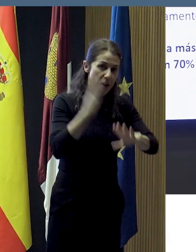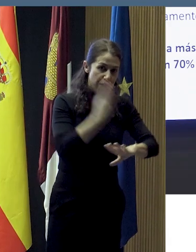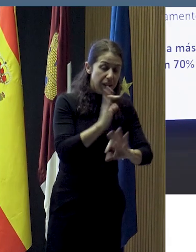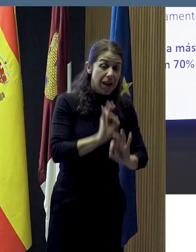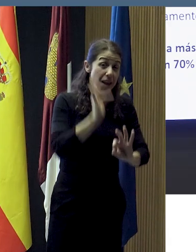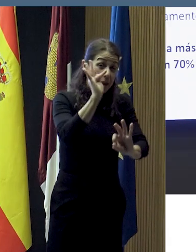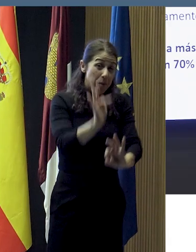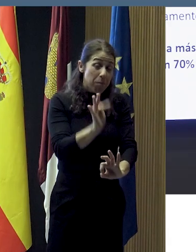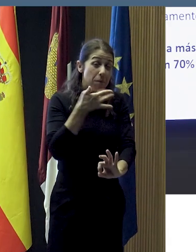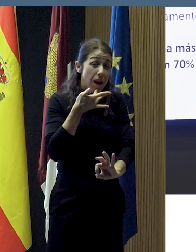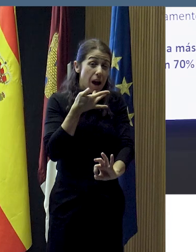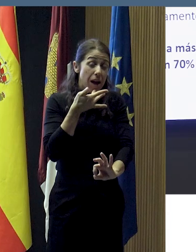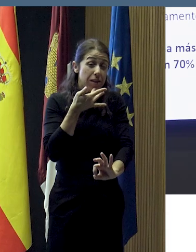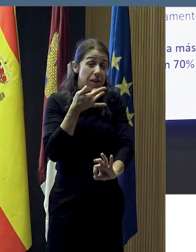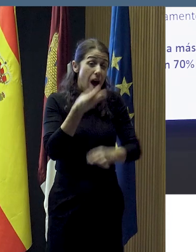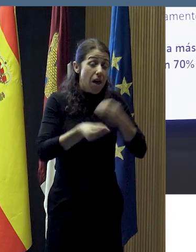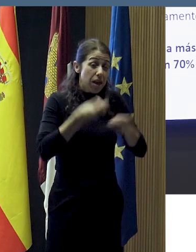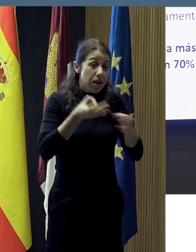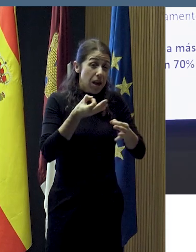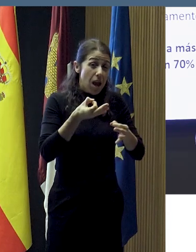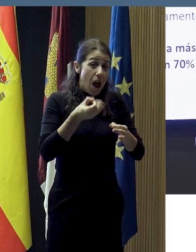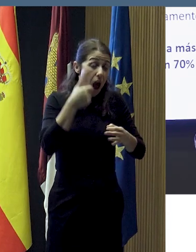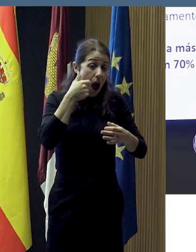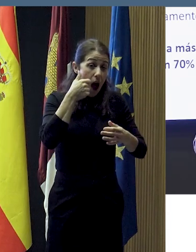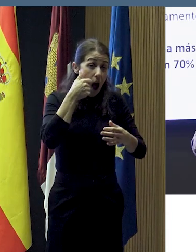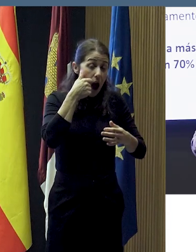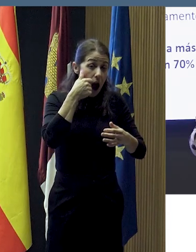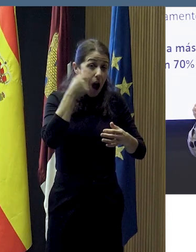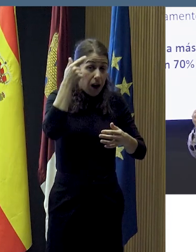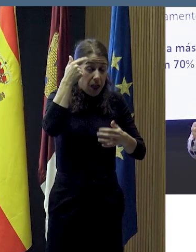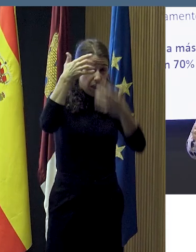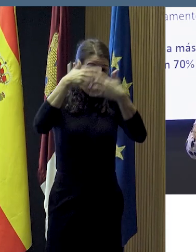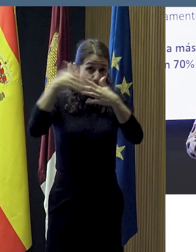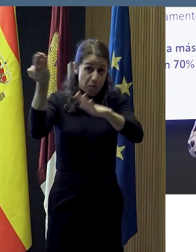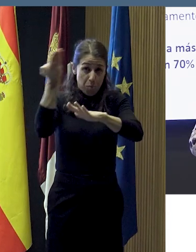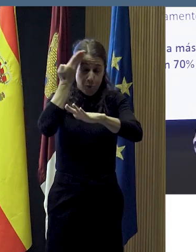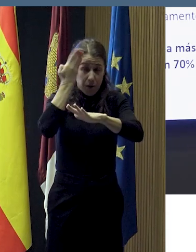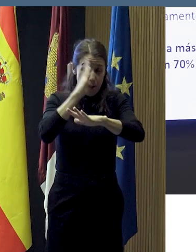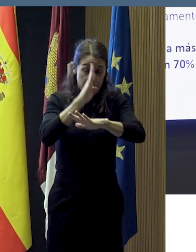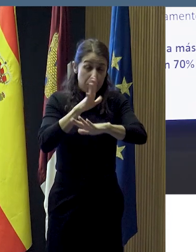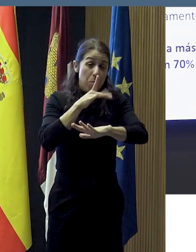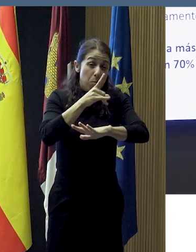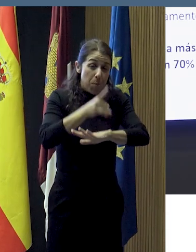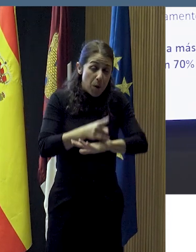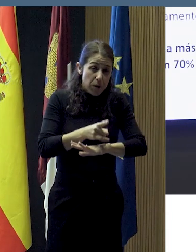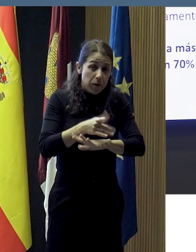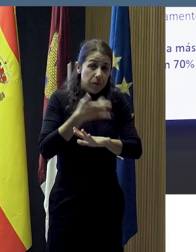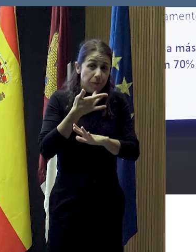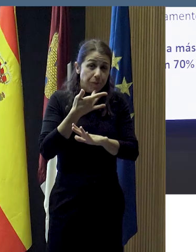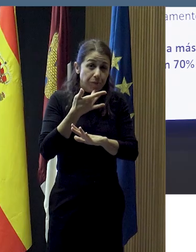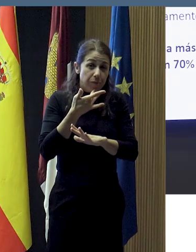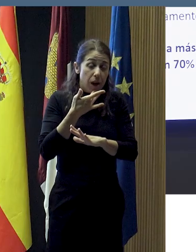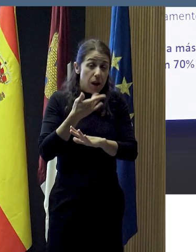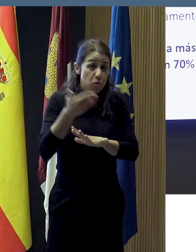y están causando lesiones directas sobre el encéfalo, sobre el cerebro. Por lo tanto, es